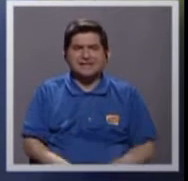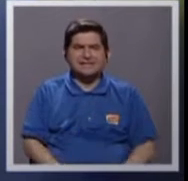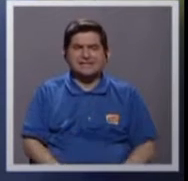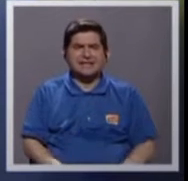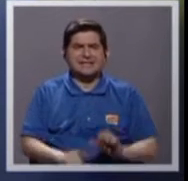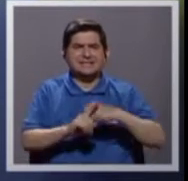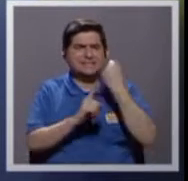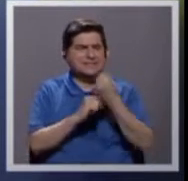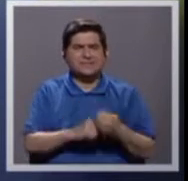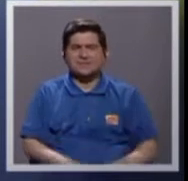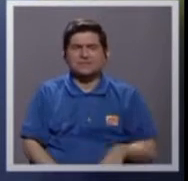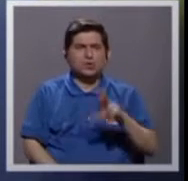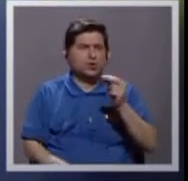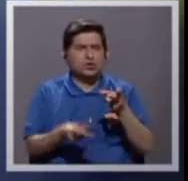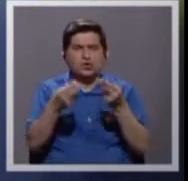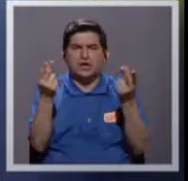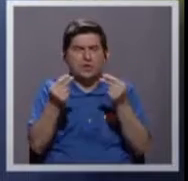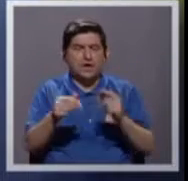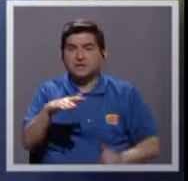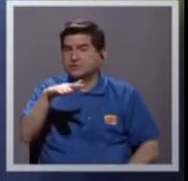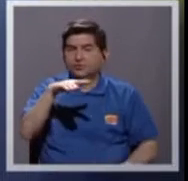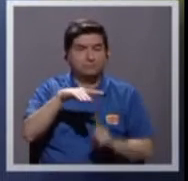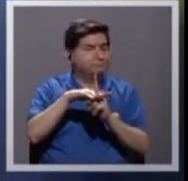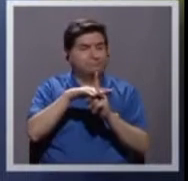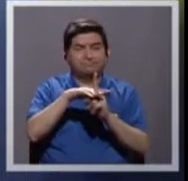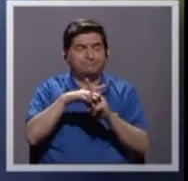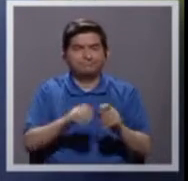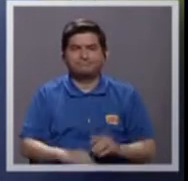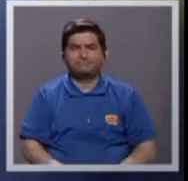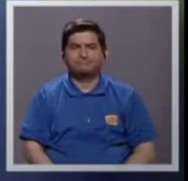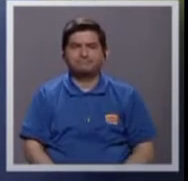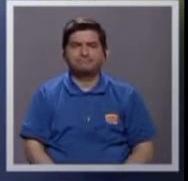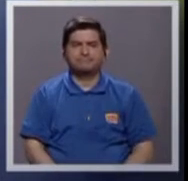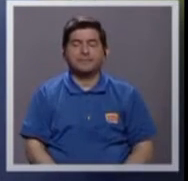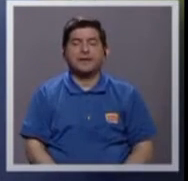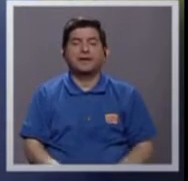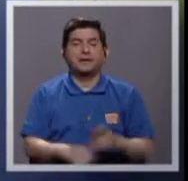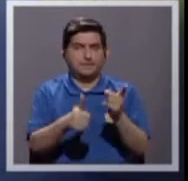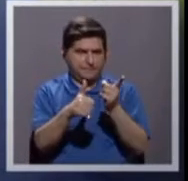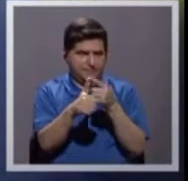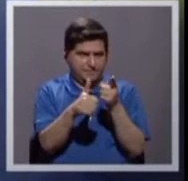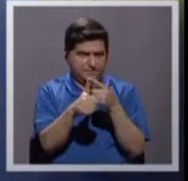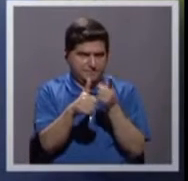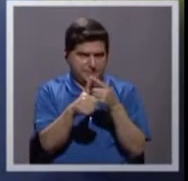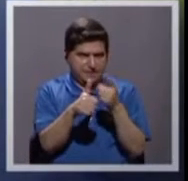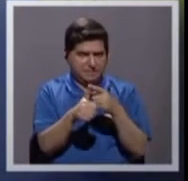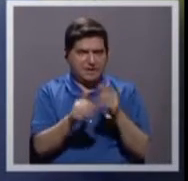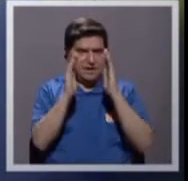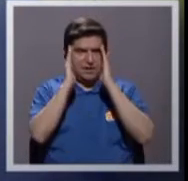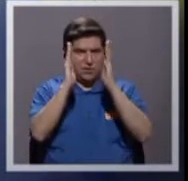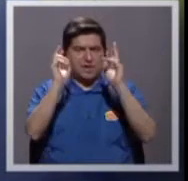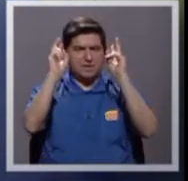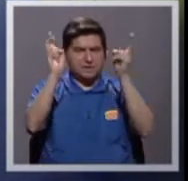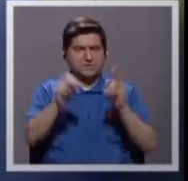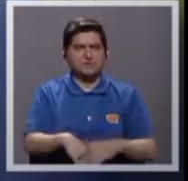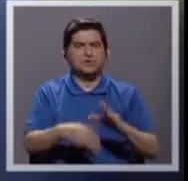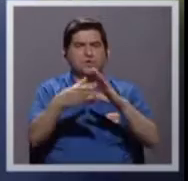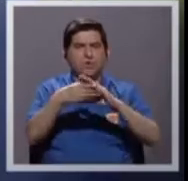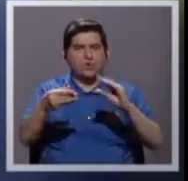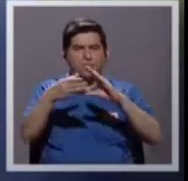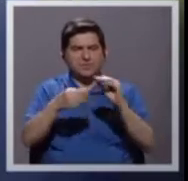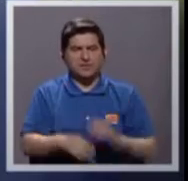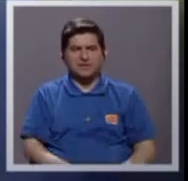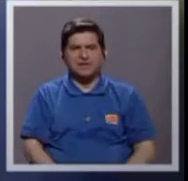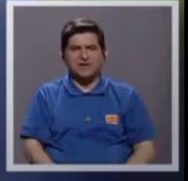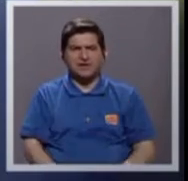llega. Por favor, doña Marta. Sí. Bueno, primero quiero abordar el tema del comentario sobre por